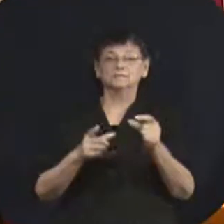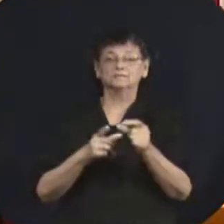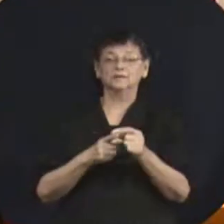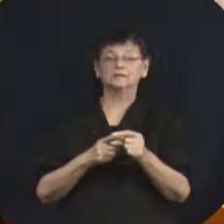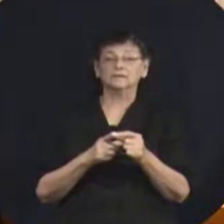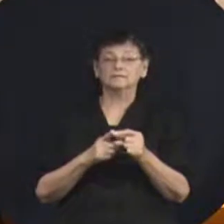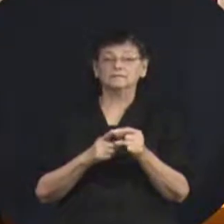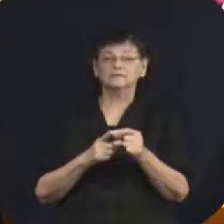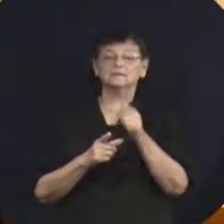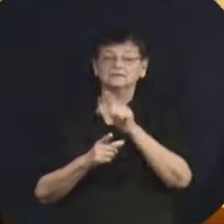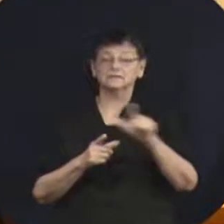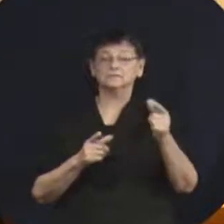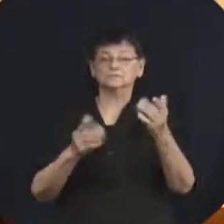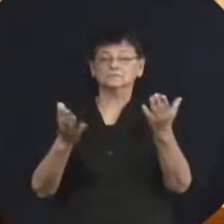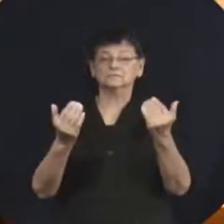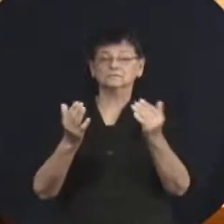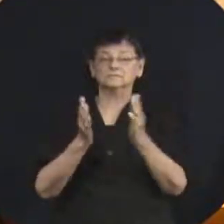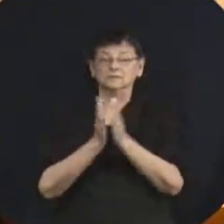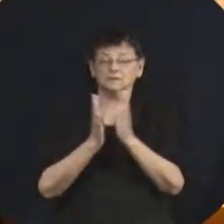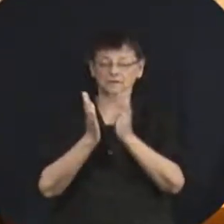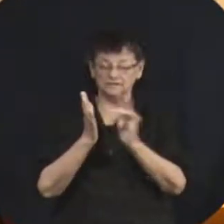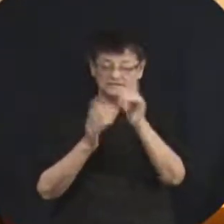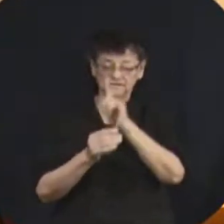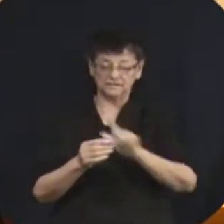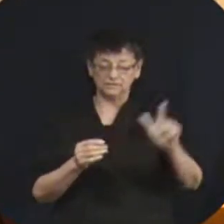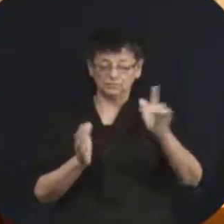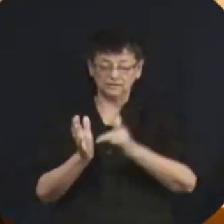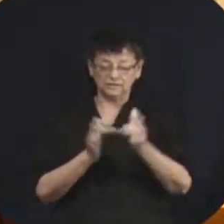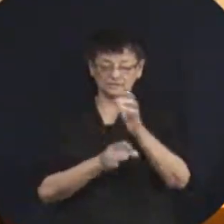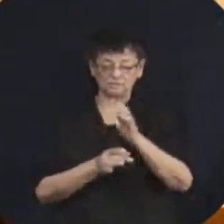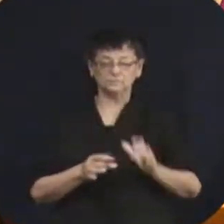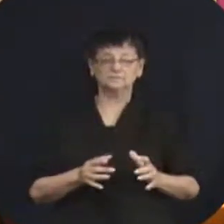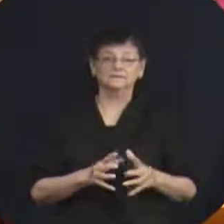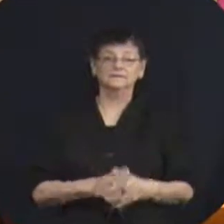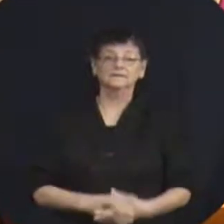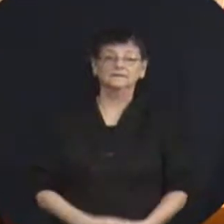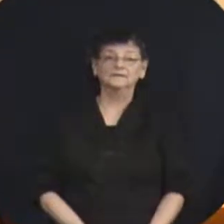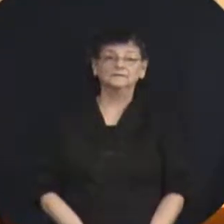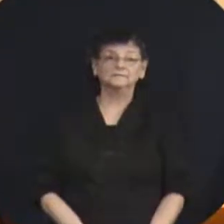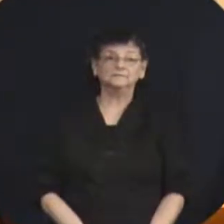Palabra del Señor. Gloria a ti, Señor Jesús.